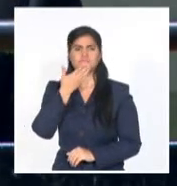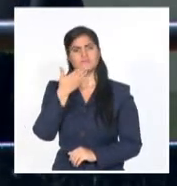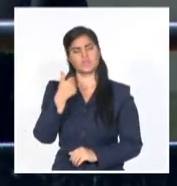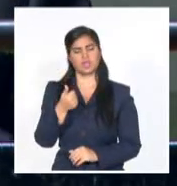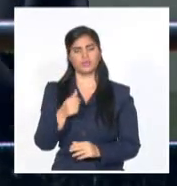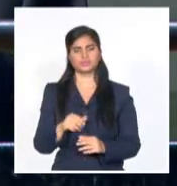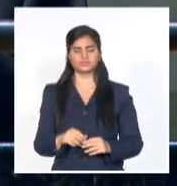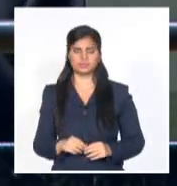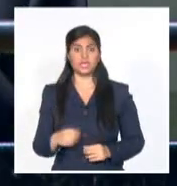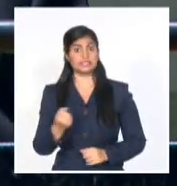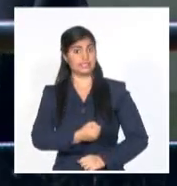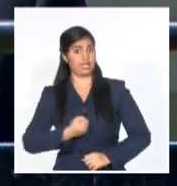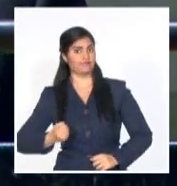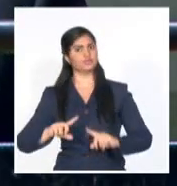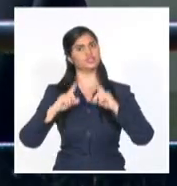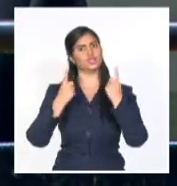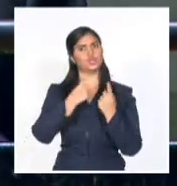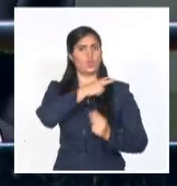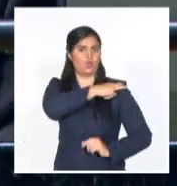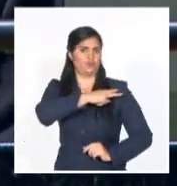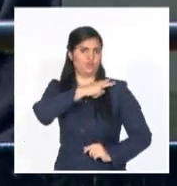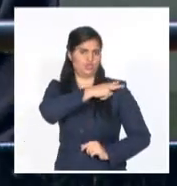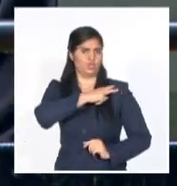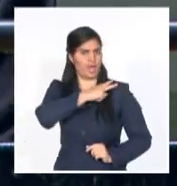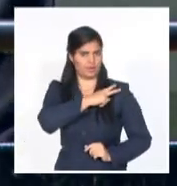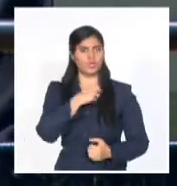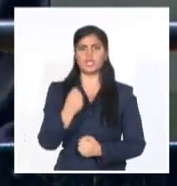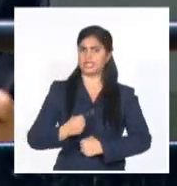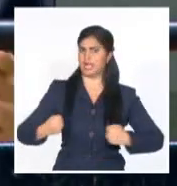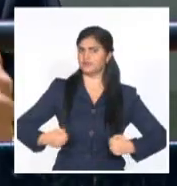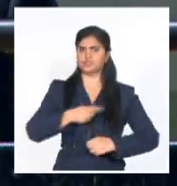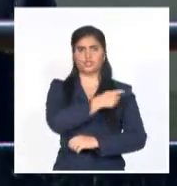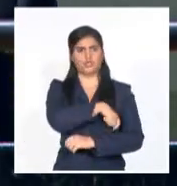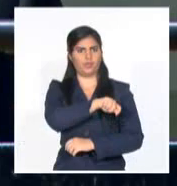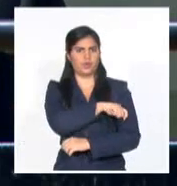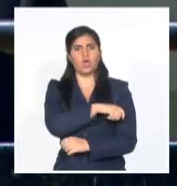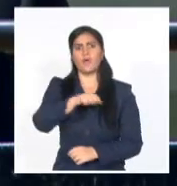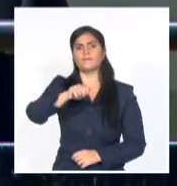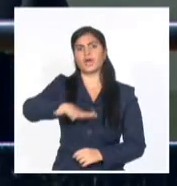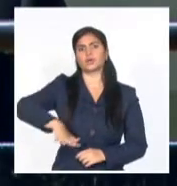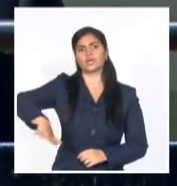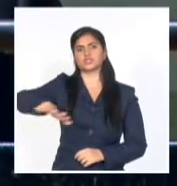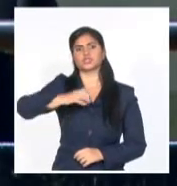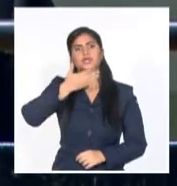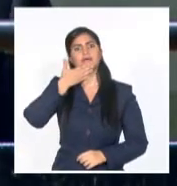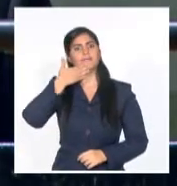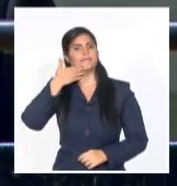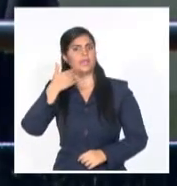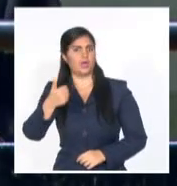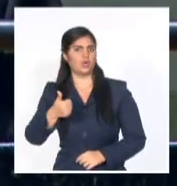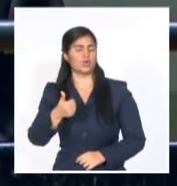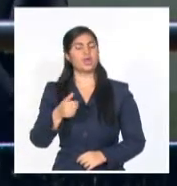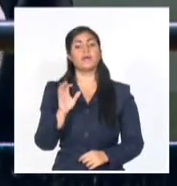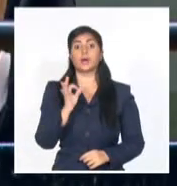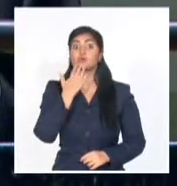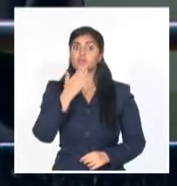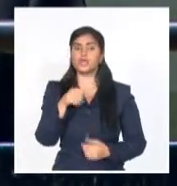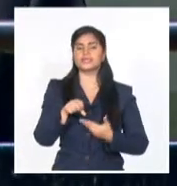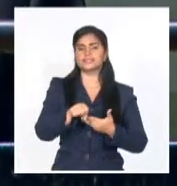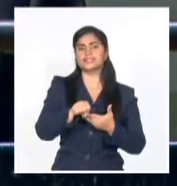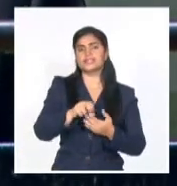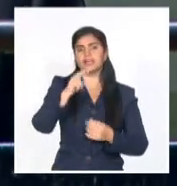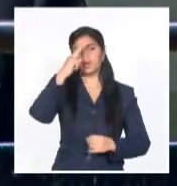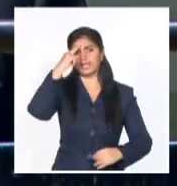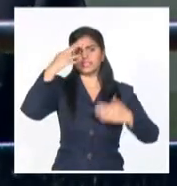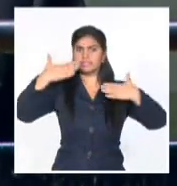nuestro pueblo durante décadas para construir un robusto sistema de ciencia y salud de